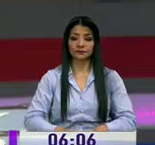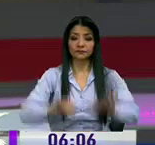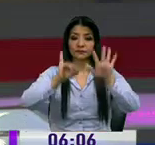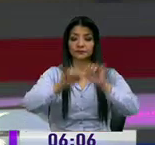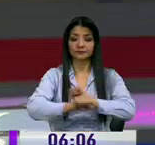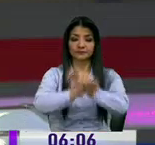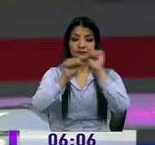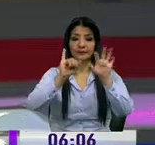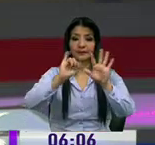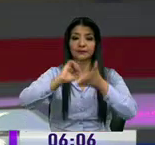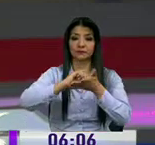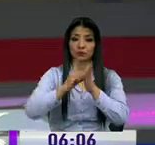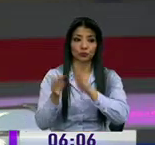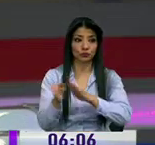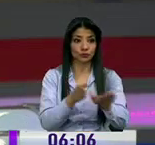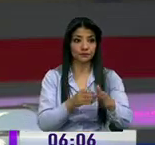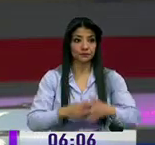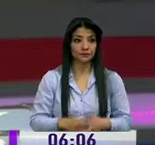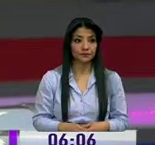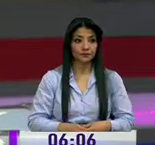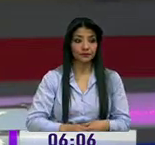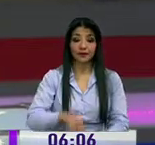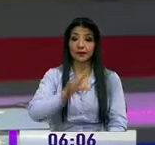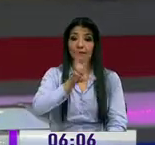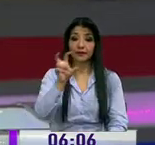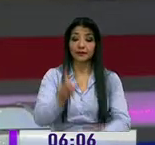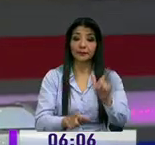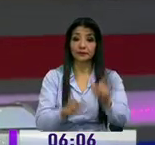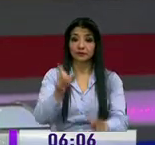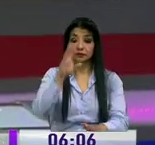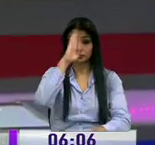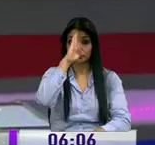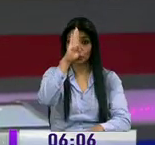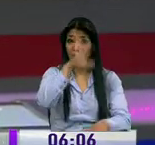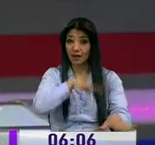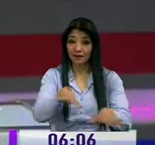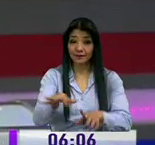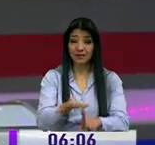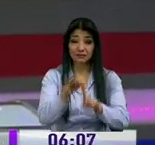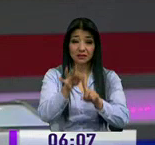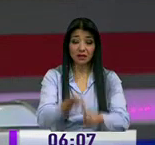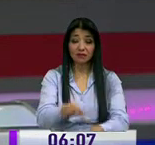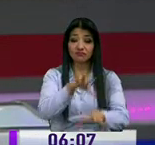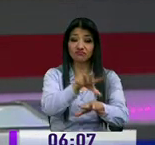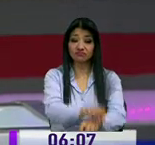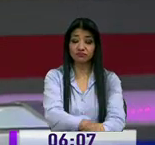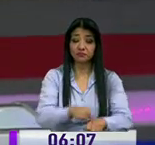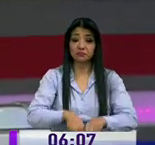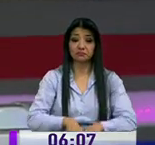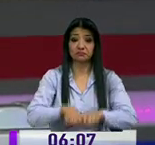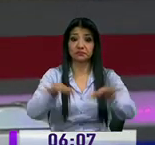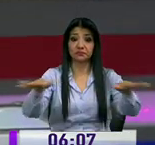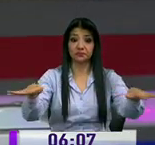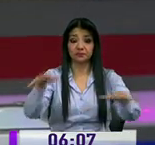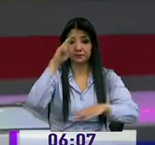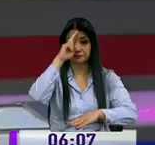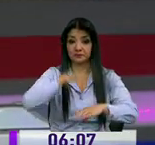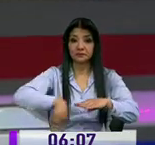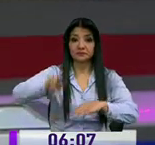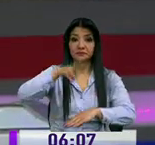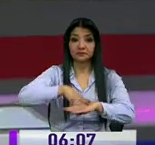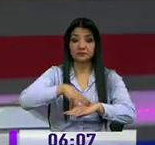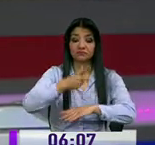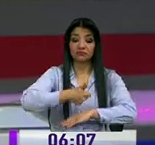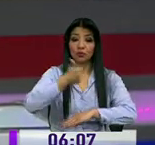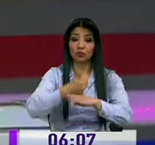6:06 en la mañana, 5:06 en Galápagos. Más de 30 personas fueron detenidas en un mega operativo policial desplegado a escala nacional. Las autoridades lograron